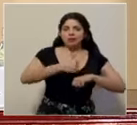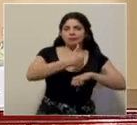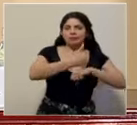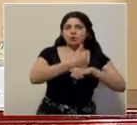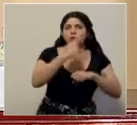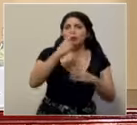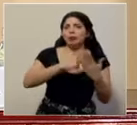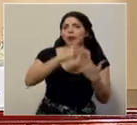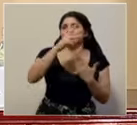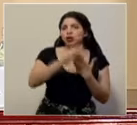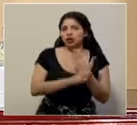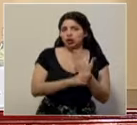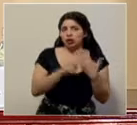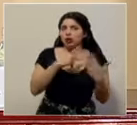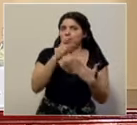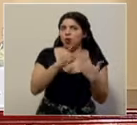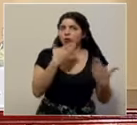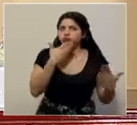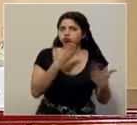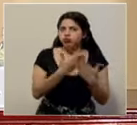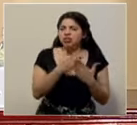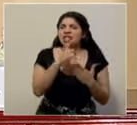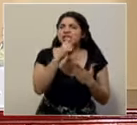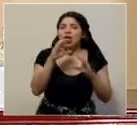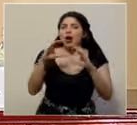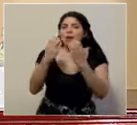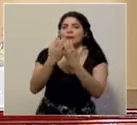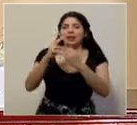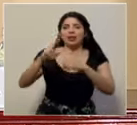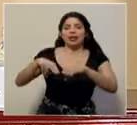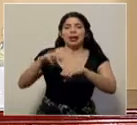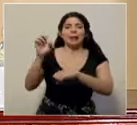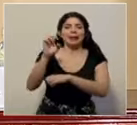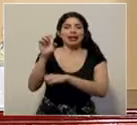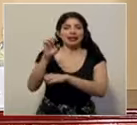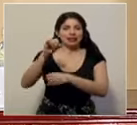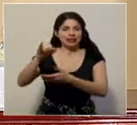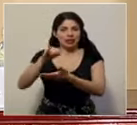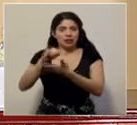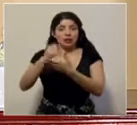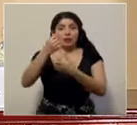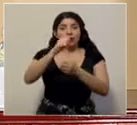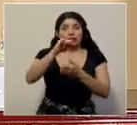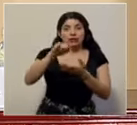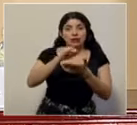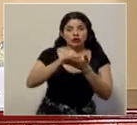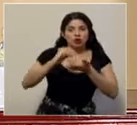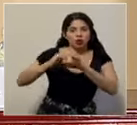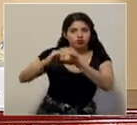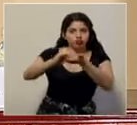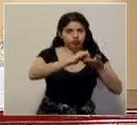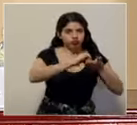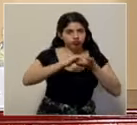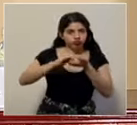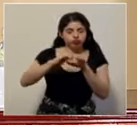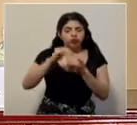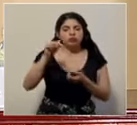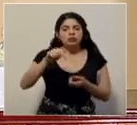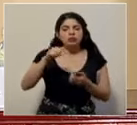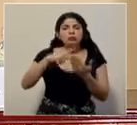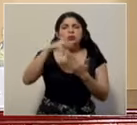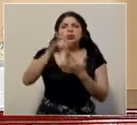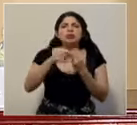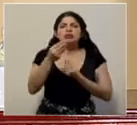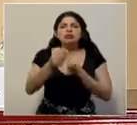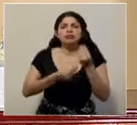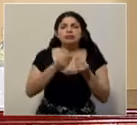proyecto bastante bueno con el Comité Municipal de Emergencias de San José y la Municipalidad de San José, en donde se